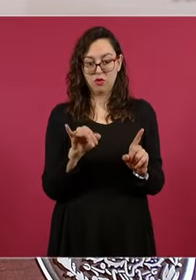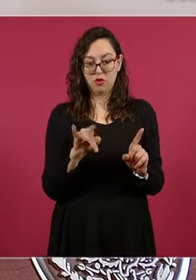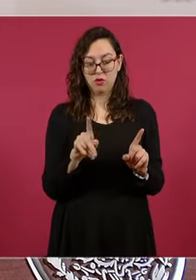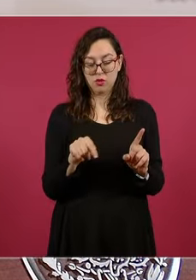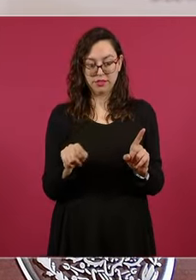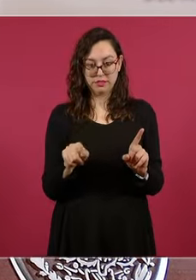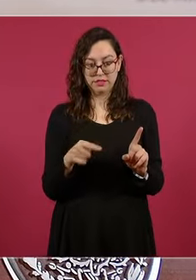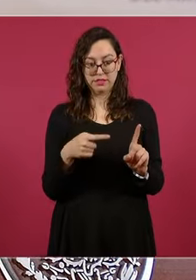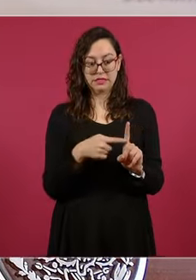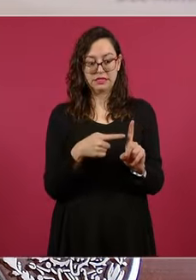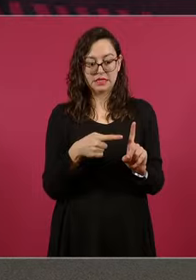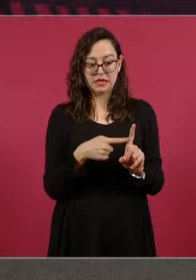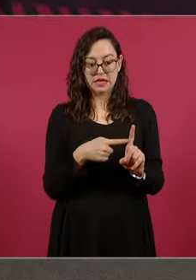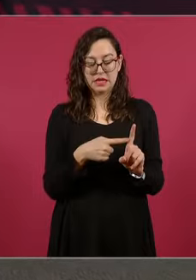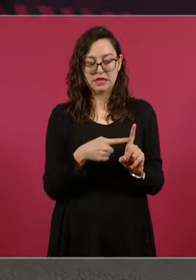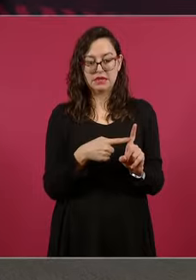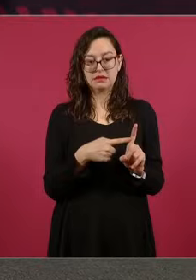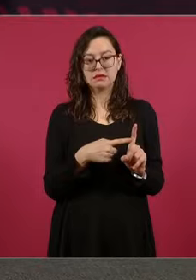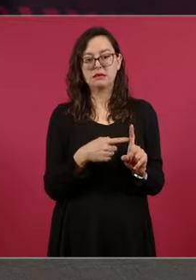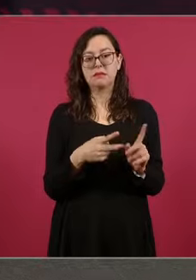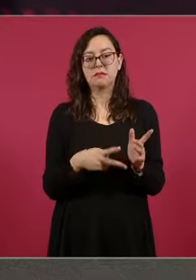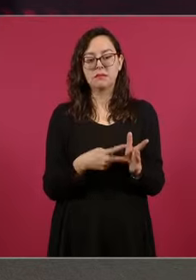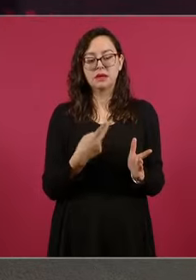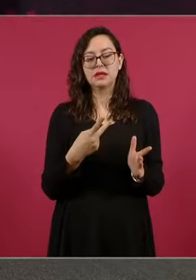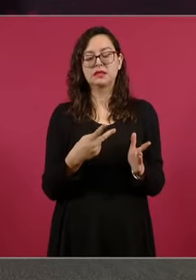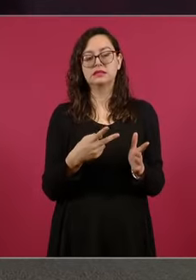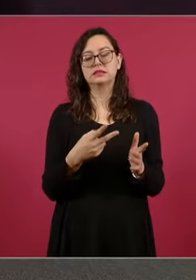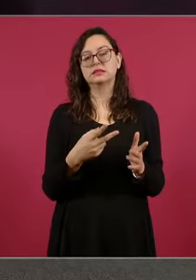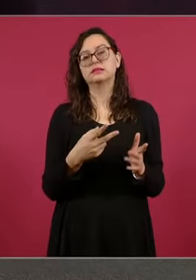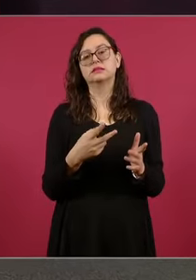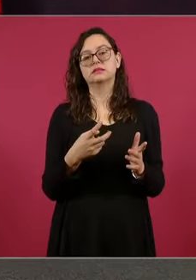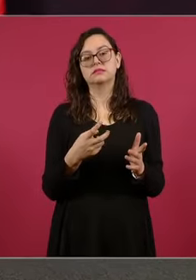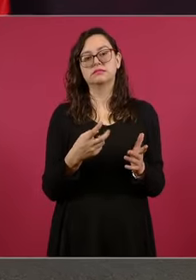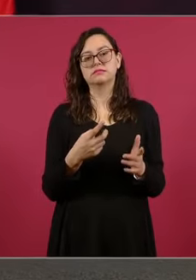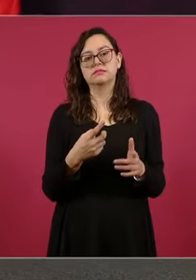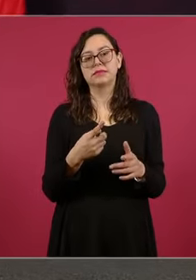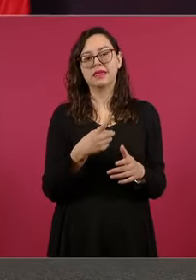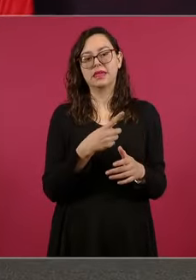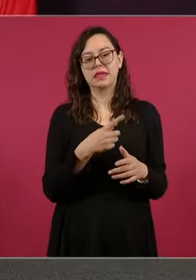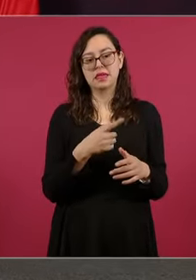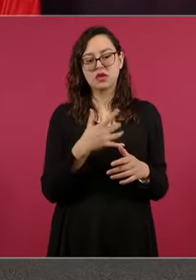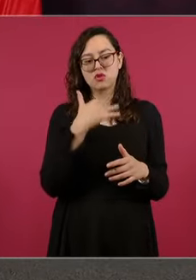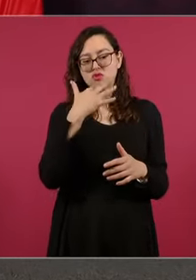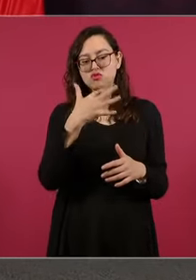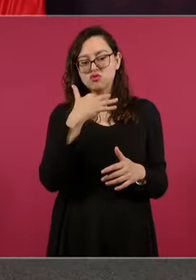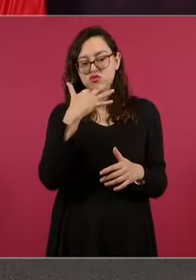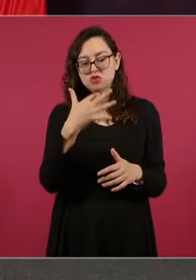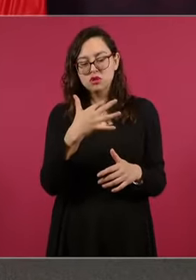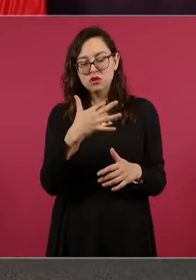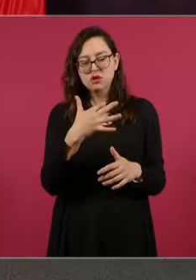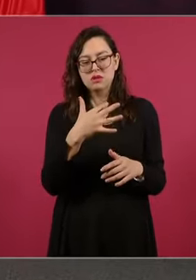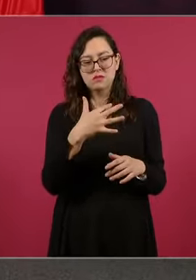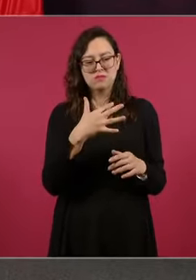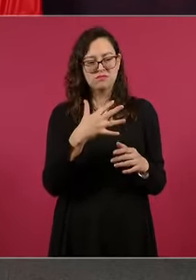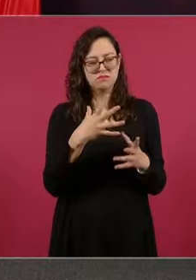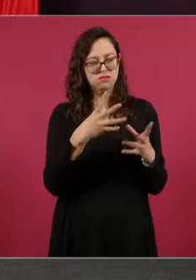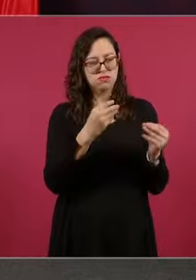una reforma para frenar la corrupción que